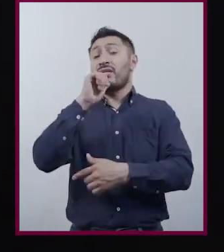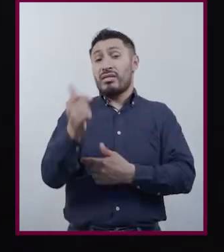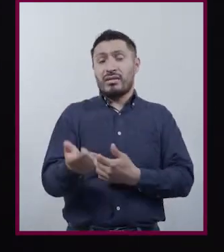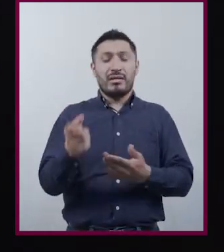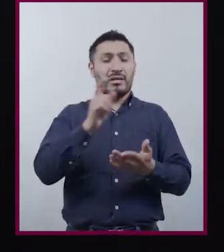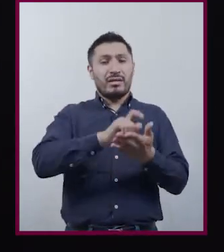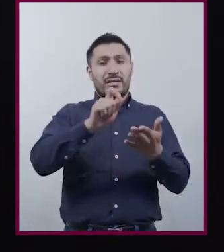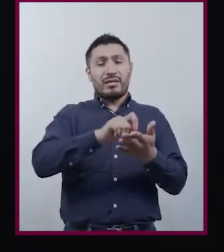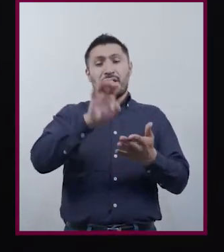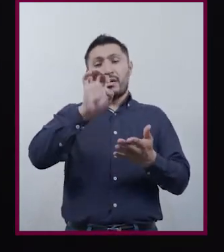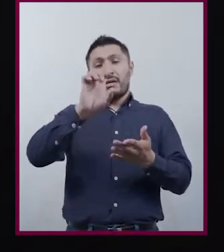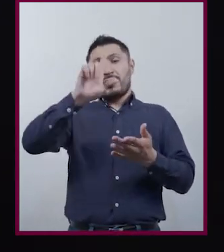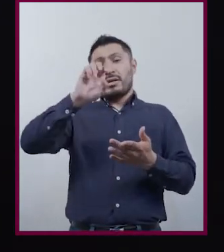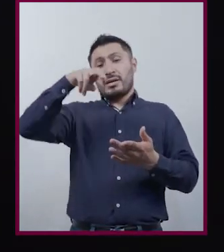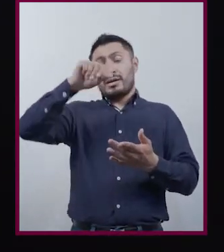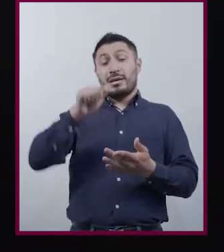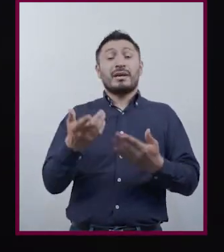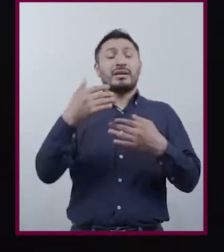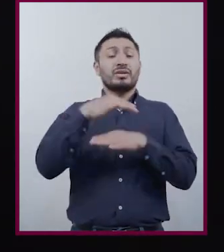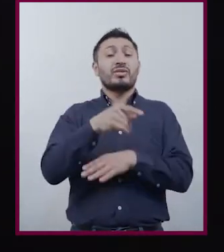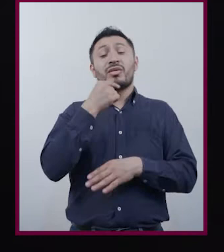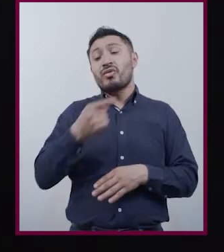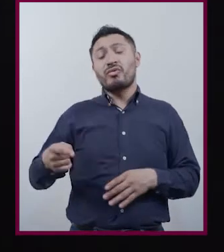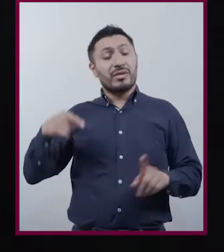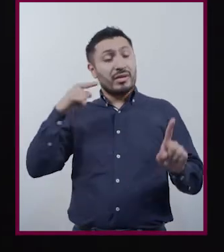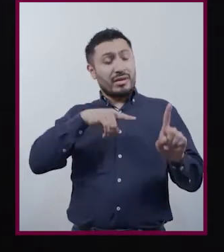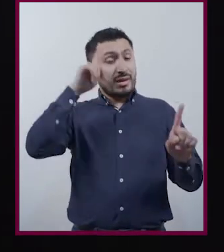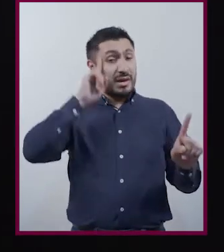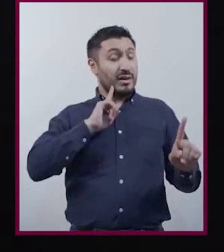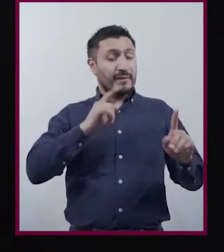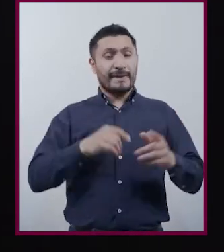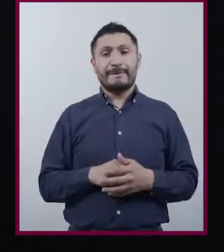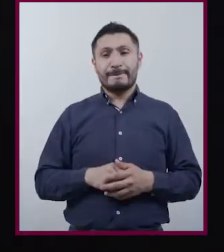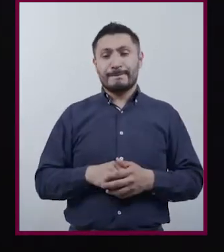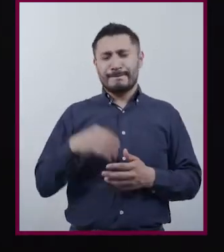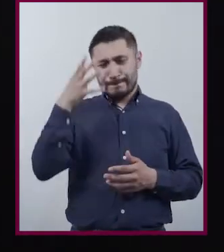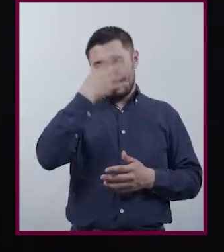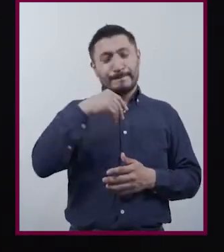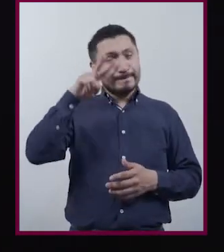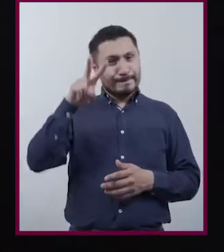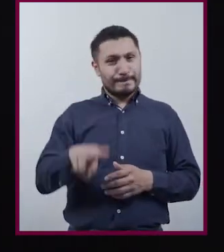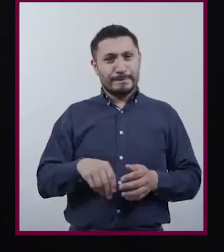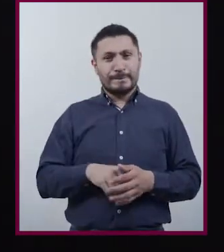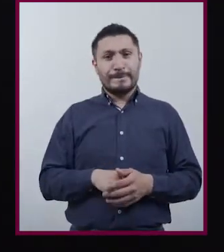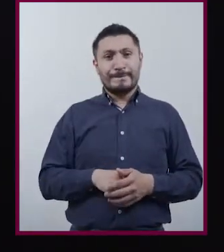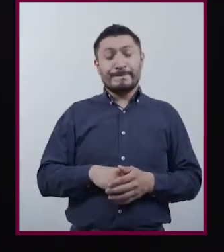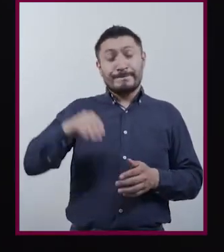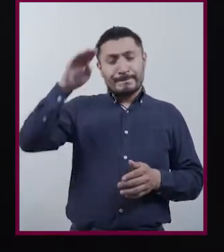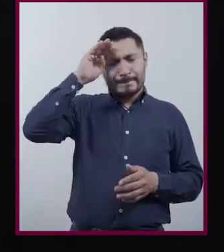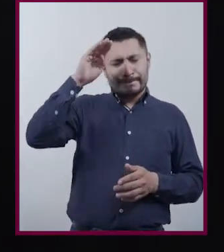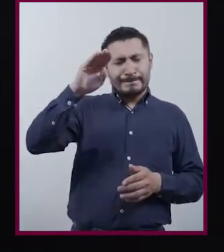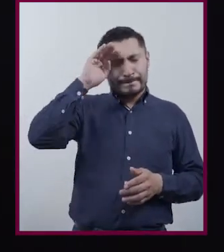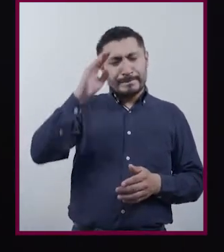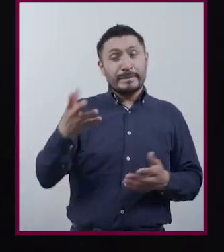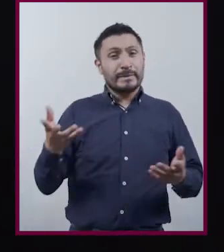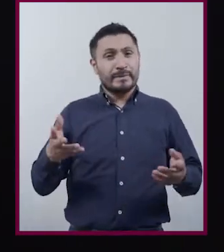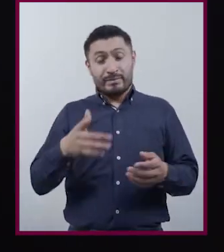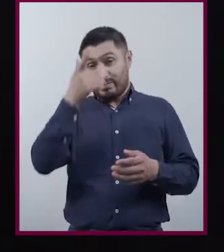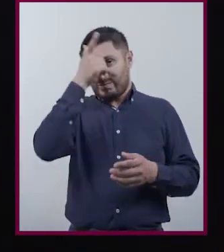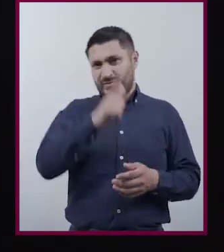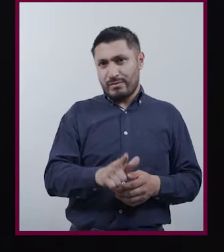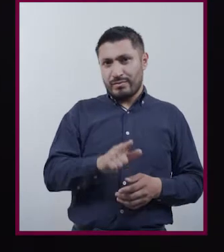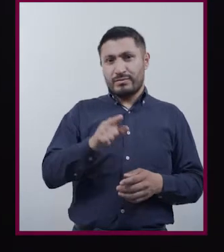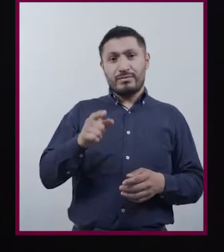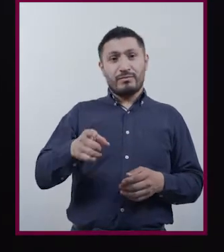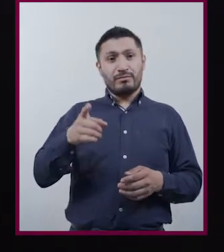escrito Elena Poniatowska sobre la infancia de Castellanos. ¡Qué bonito!, ¿no? O pensándolo bien, qué feo,